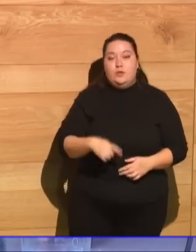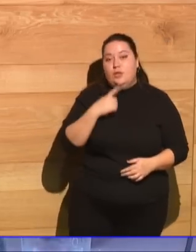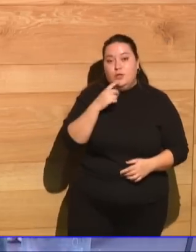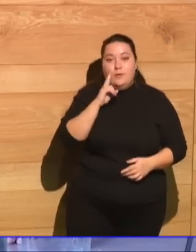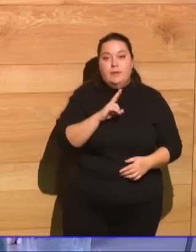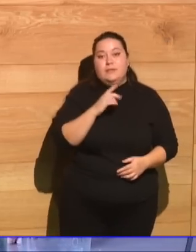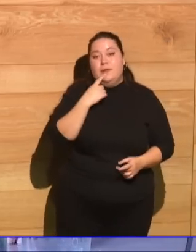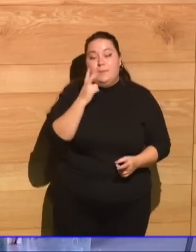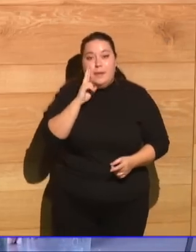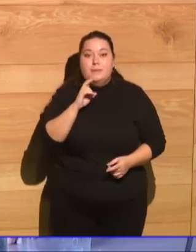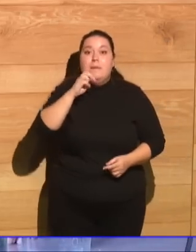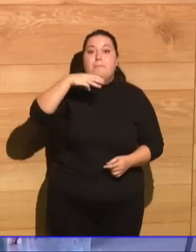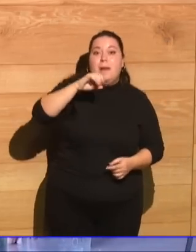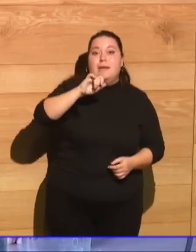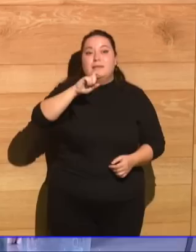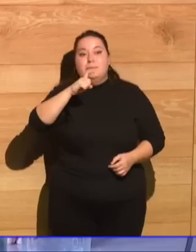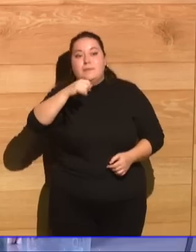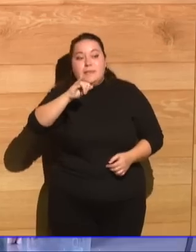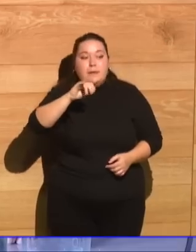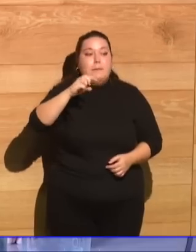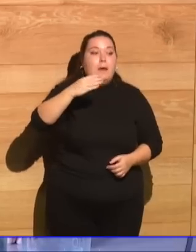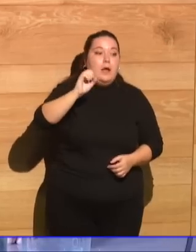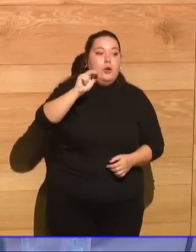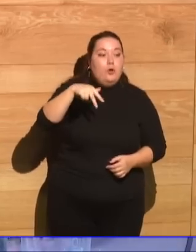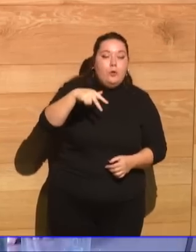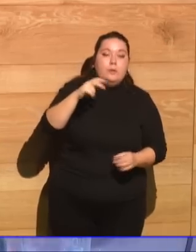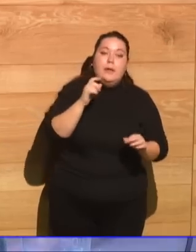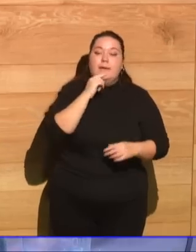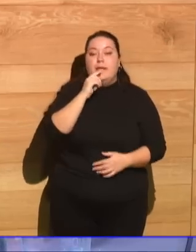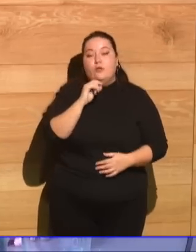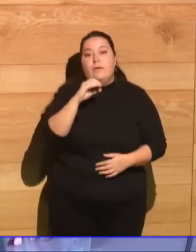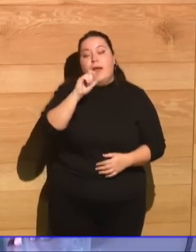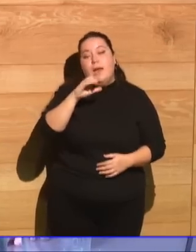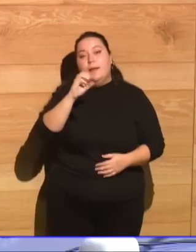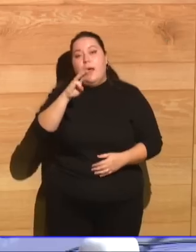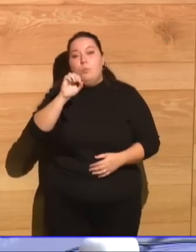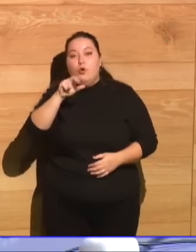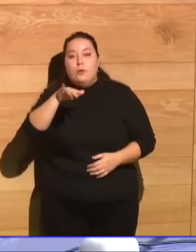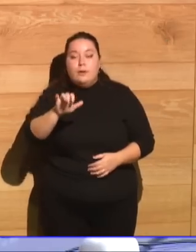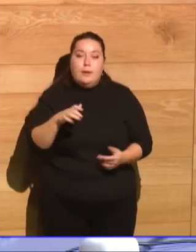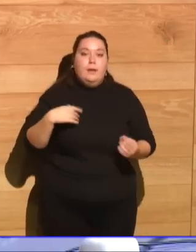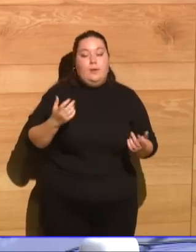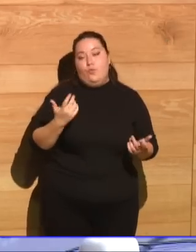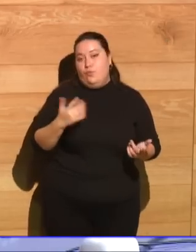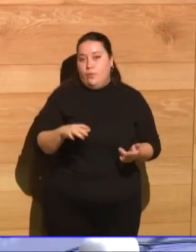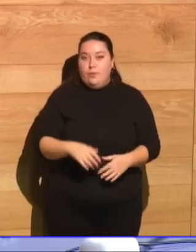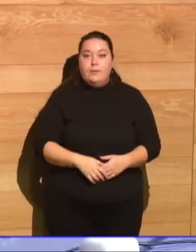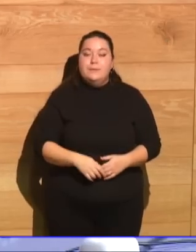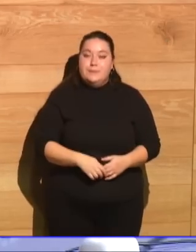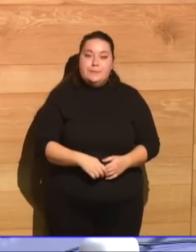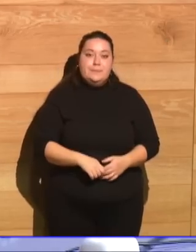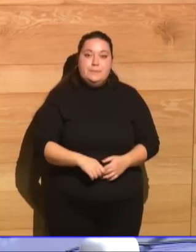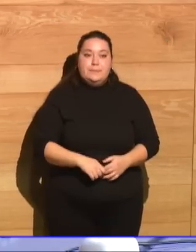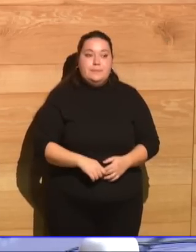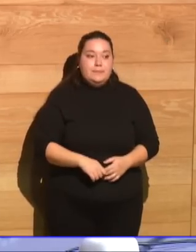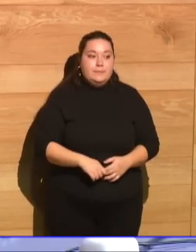No. Pero No. si es Bugsy Malone, nieto de Al Capone, Bugsy Malone, nieto de Al Capone, pues Claro. dice Esto pide- chapuzas a domicilio. pide claro. juerga.